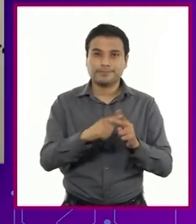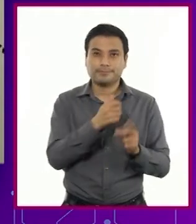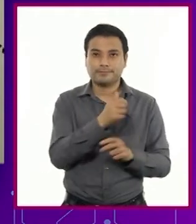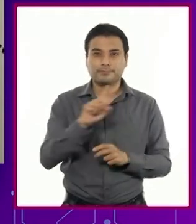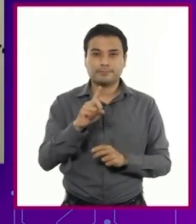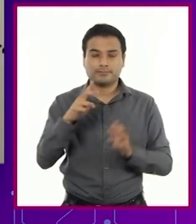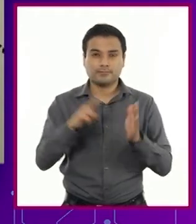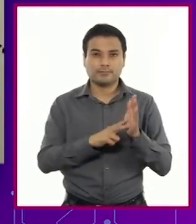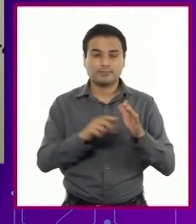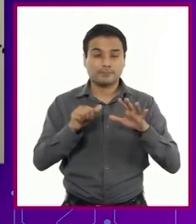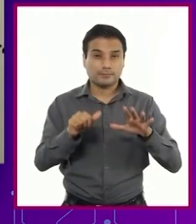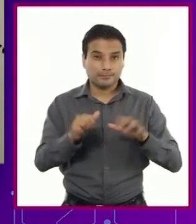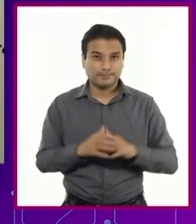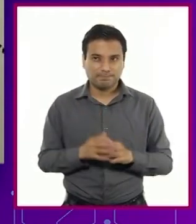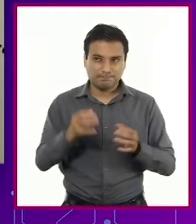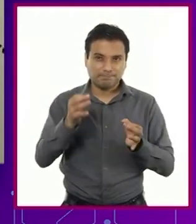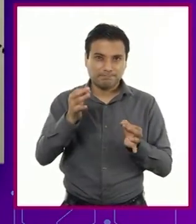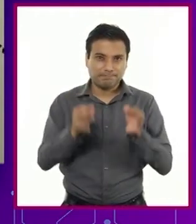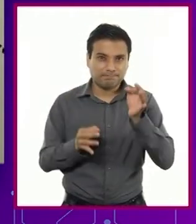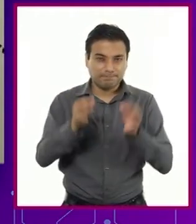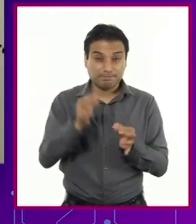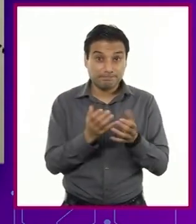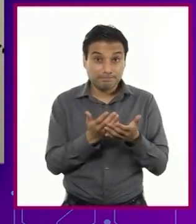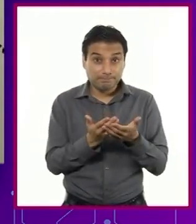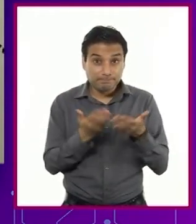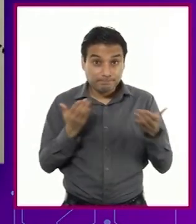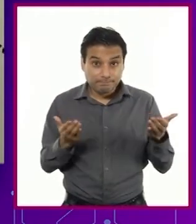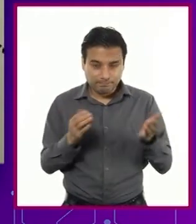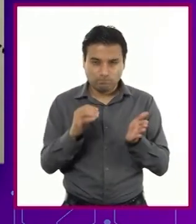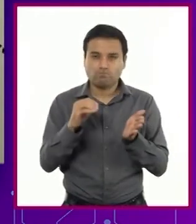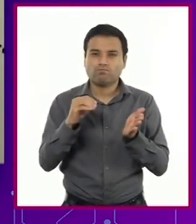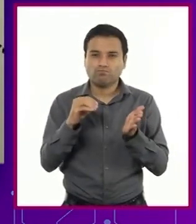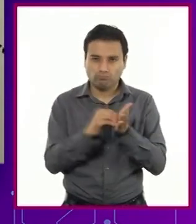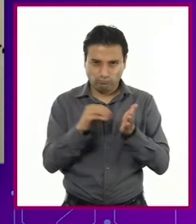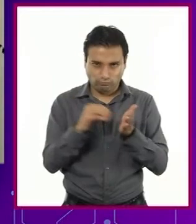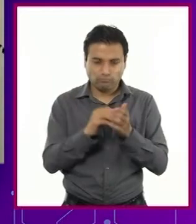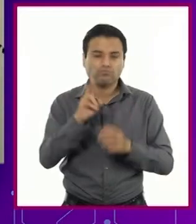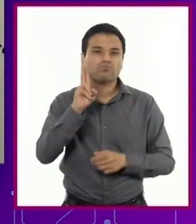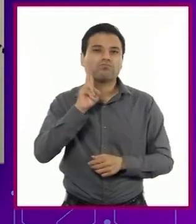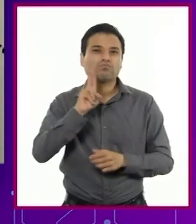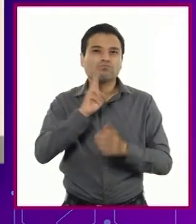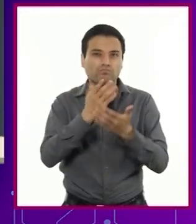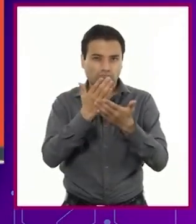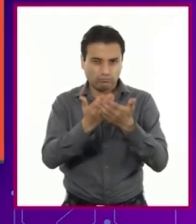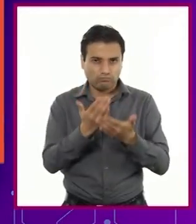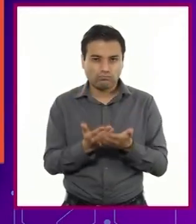de 2016 y aún está en la etapa de presentación de pruebas.